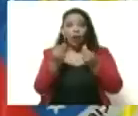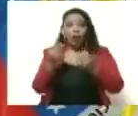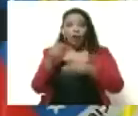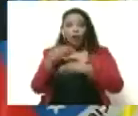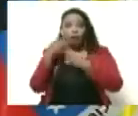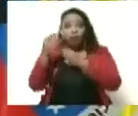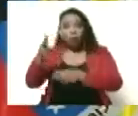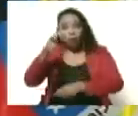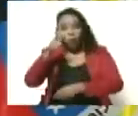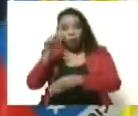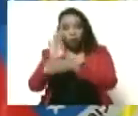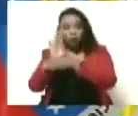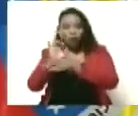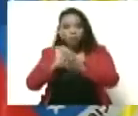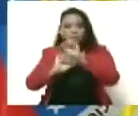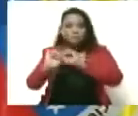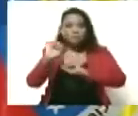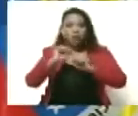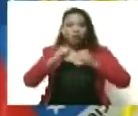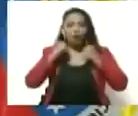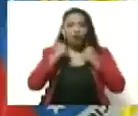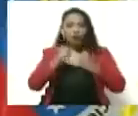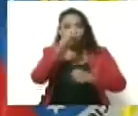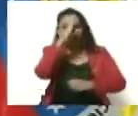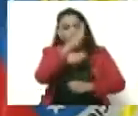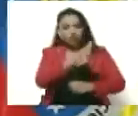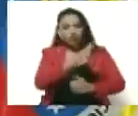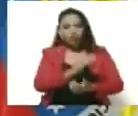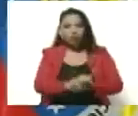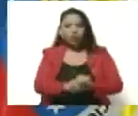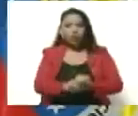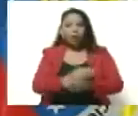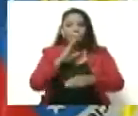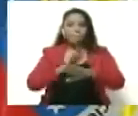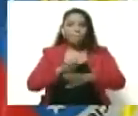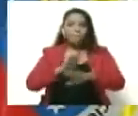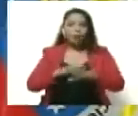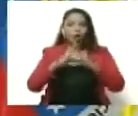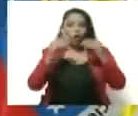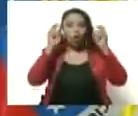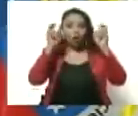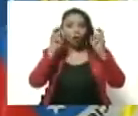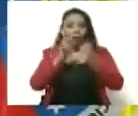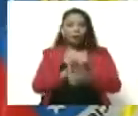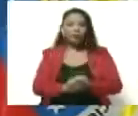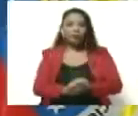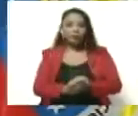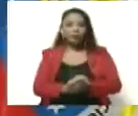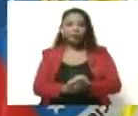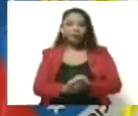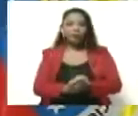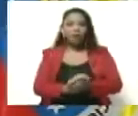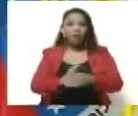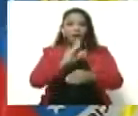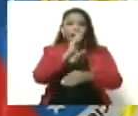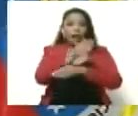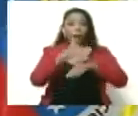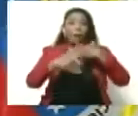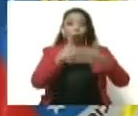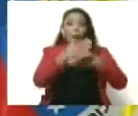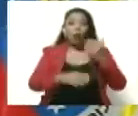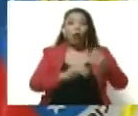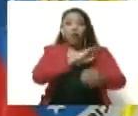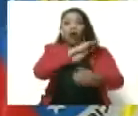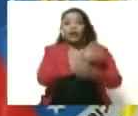su seguridad y combatir con fuerza directamente el delito en todas sus expresiones. E iremos fortaleciendo el